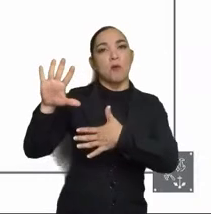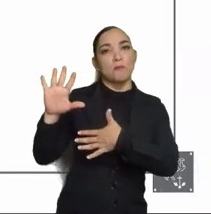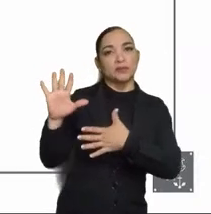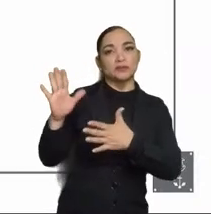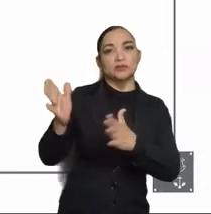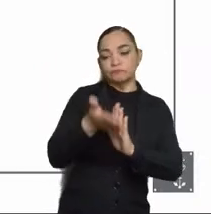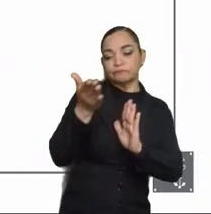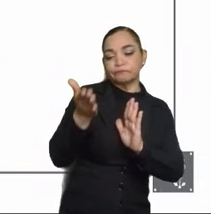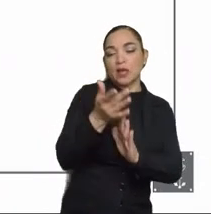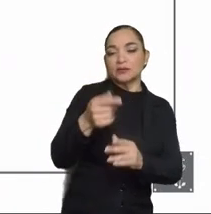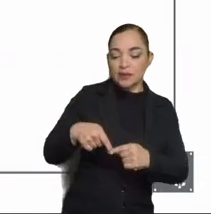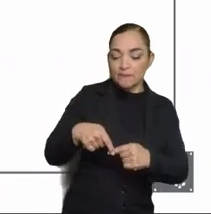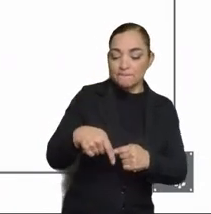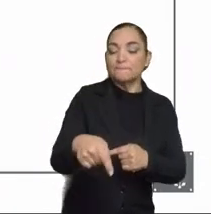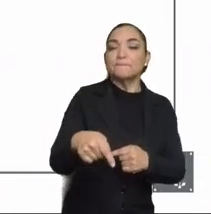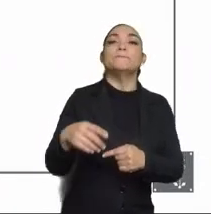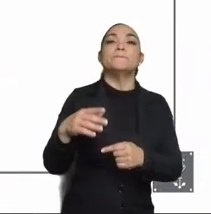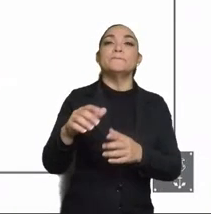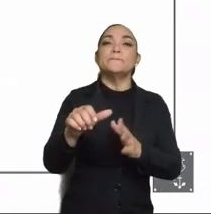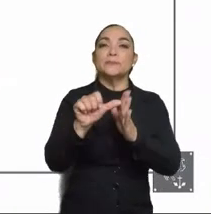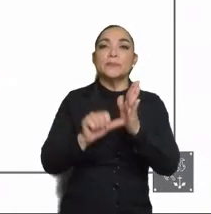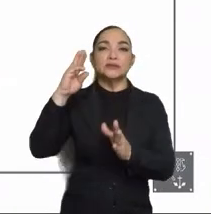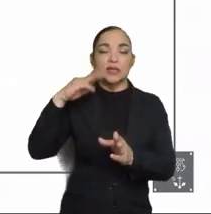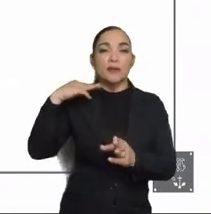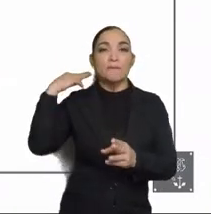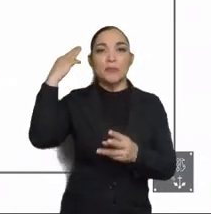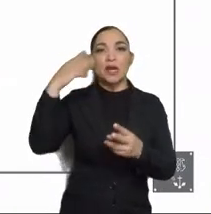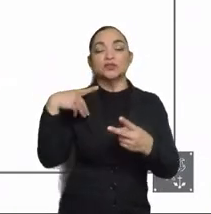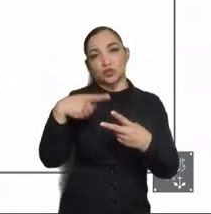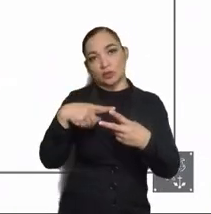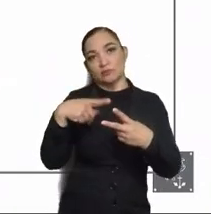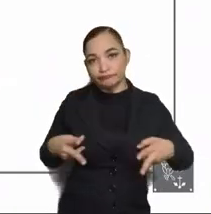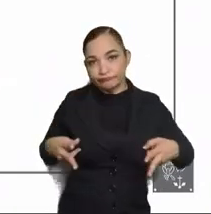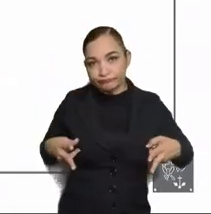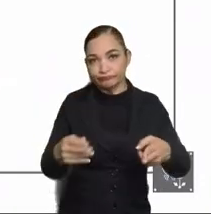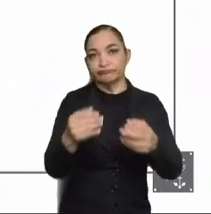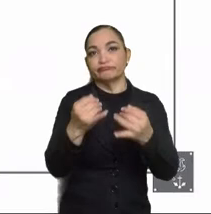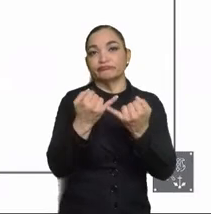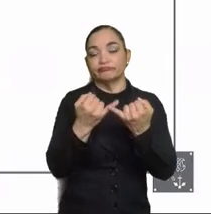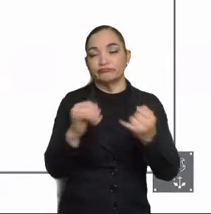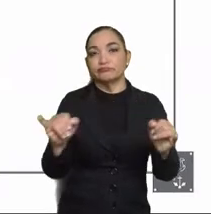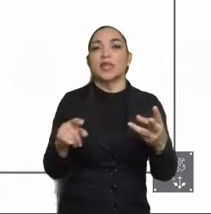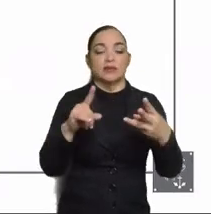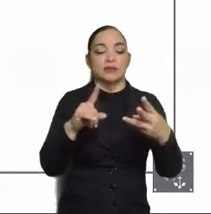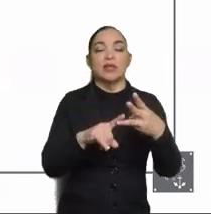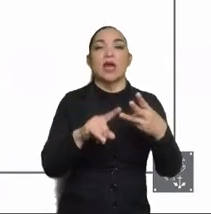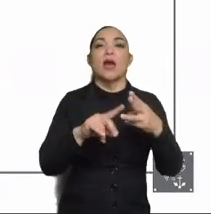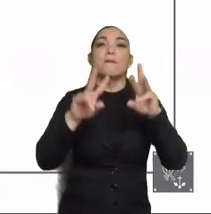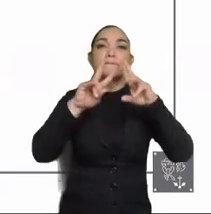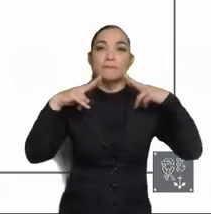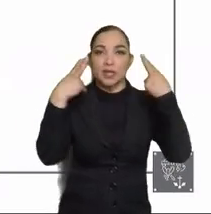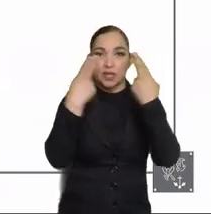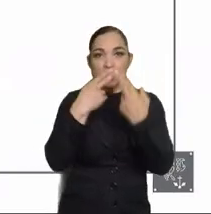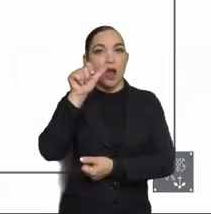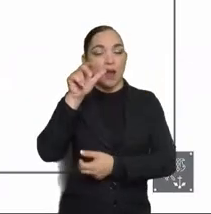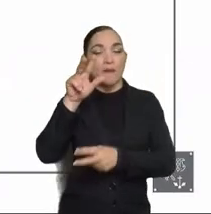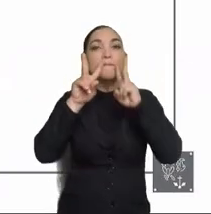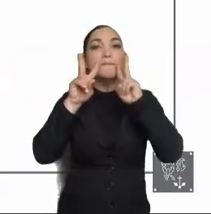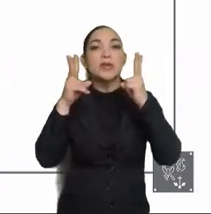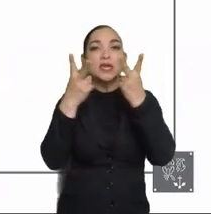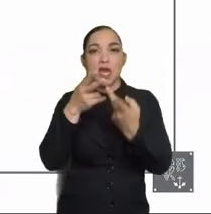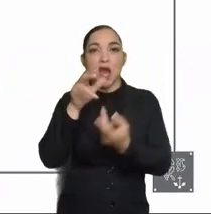inaugurar. Quiero decirle que aparte de esas dos, tenemos ya dos en funcionamiento, la de Villa Juárez, que sigue con mucha afluencia de mujeres,